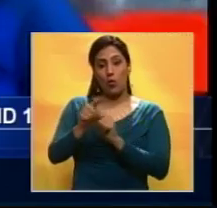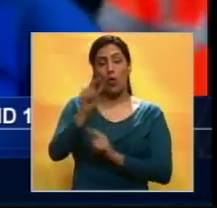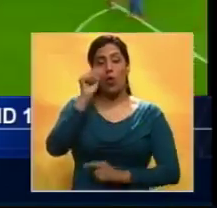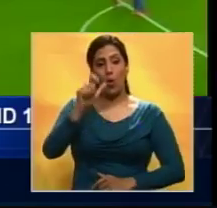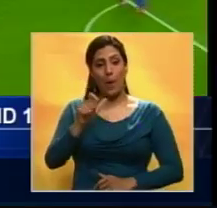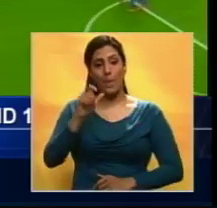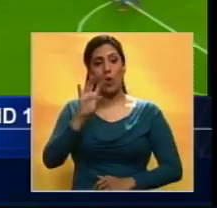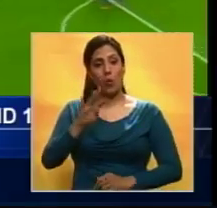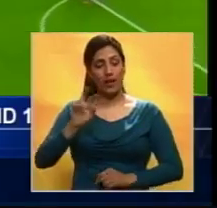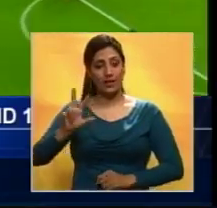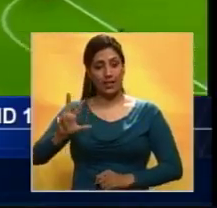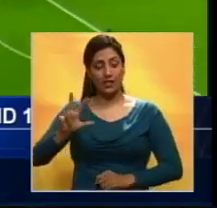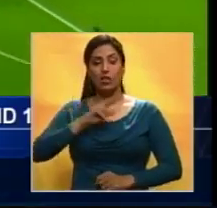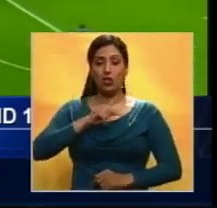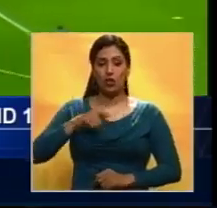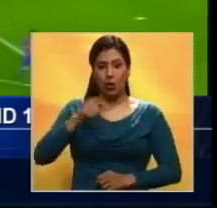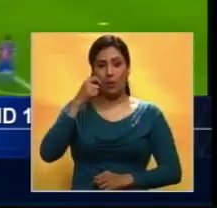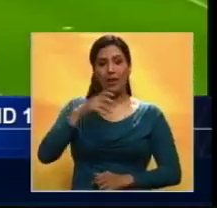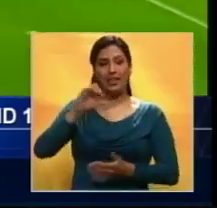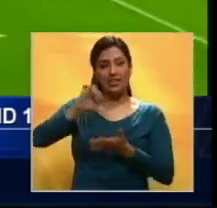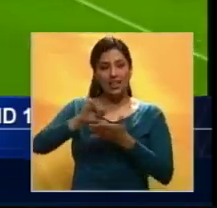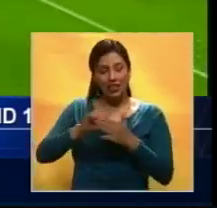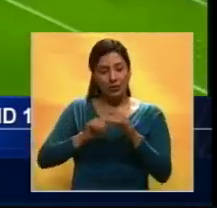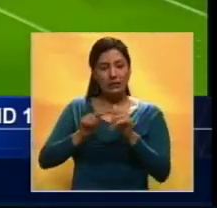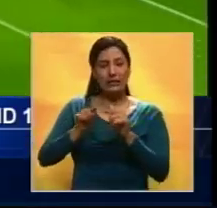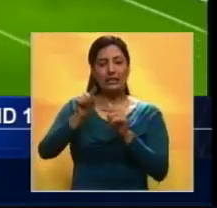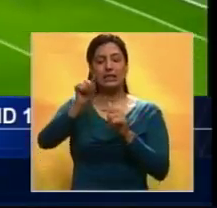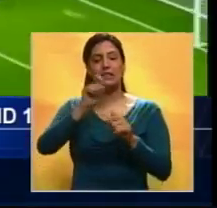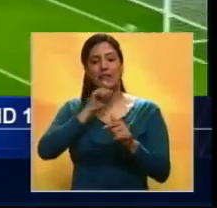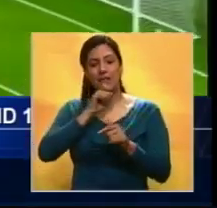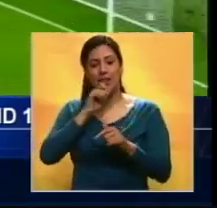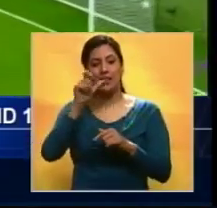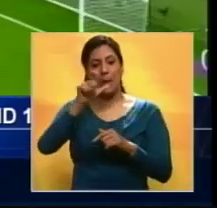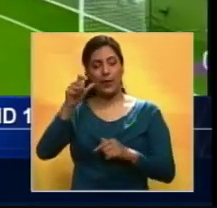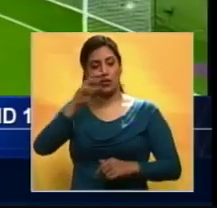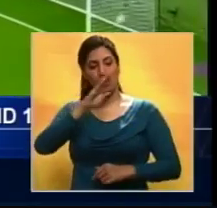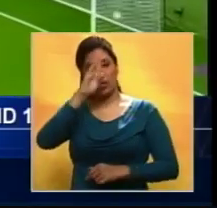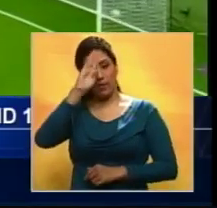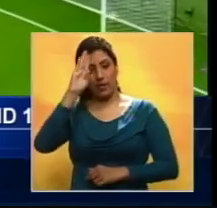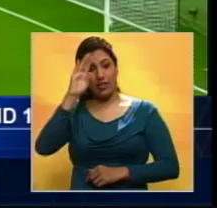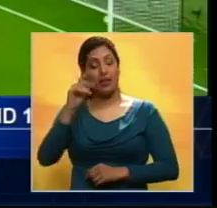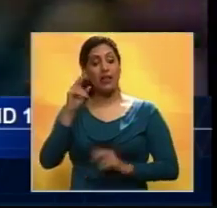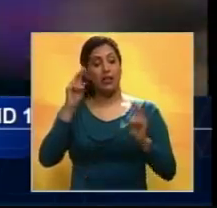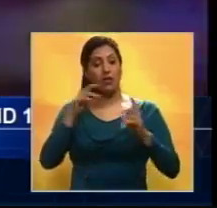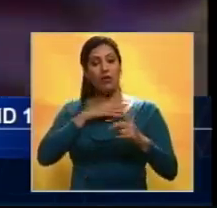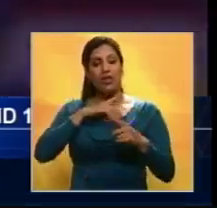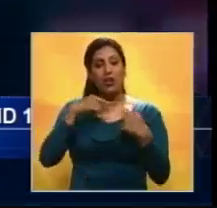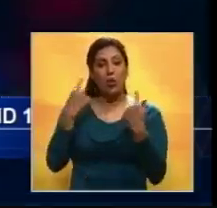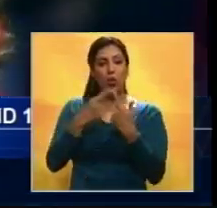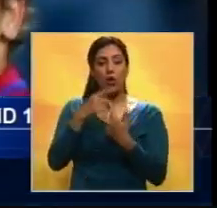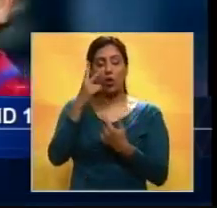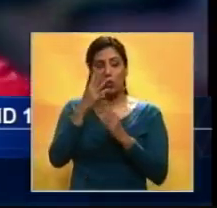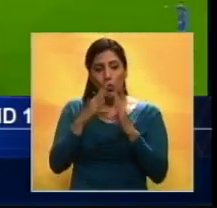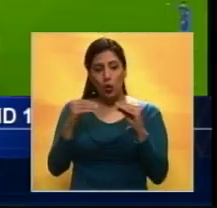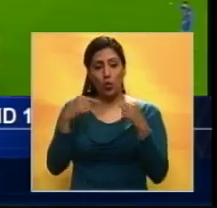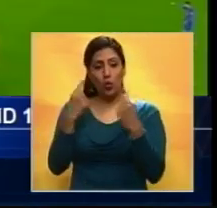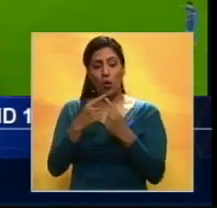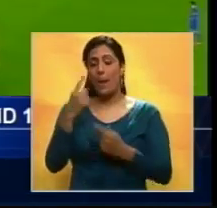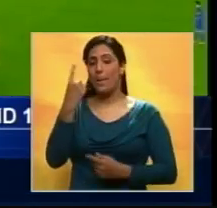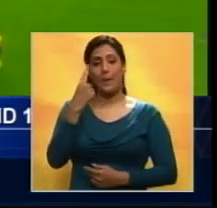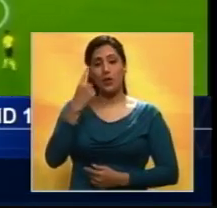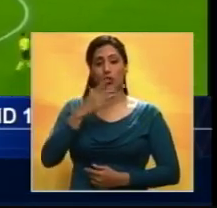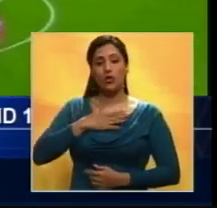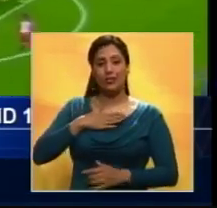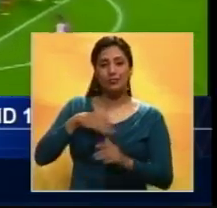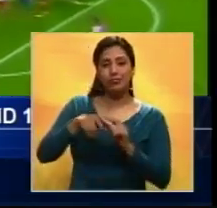Suárez al 43, los azulgrana pusieron muy cuesta arriba la eliminatoria para los madrileños, que se mostraron dominantes durante todo el partido, pero solo